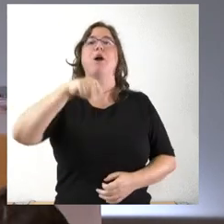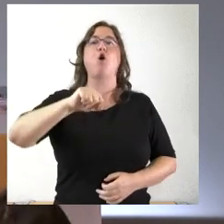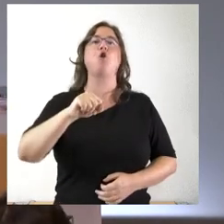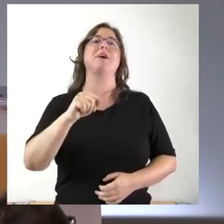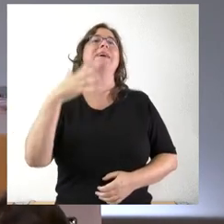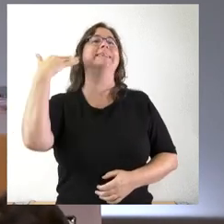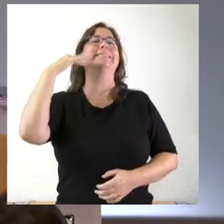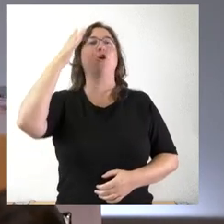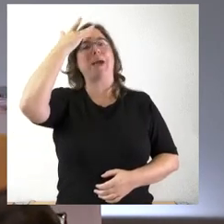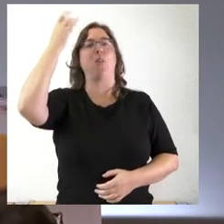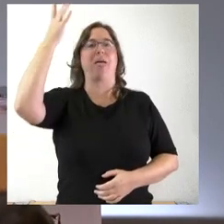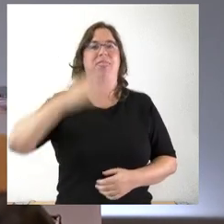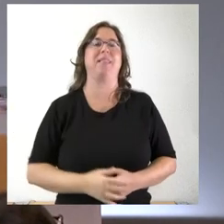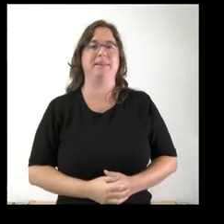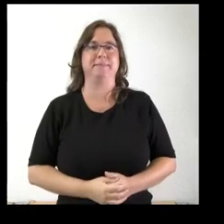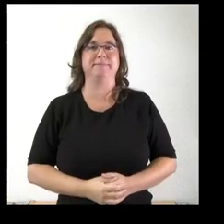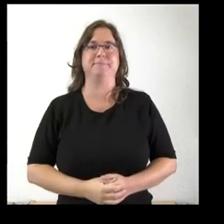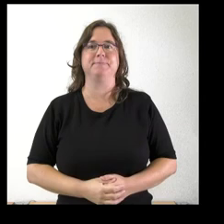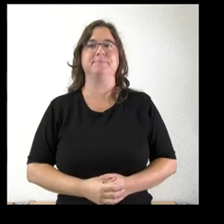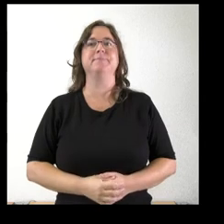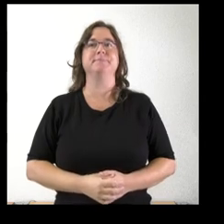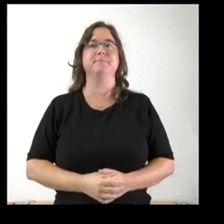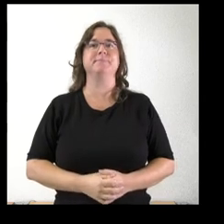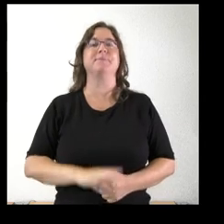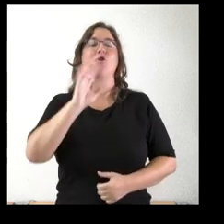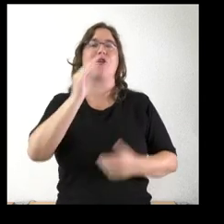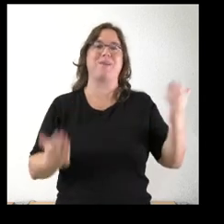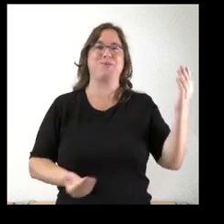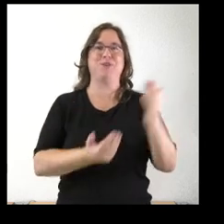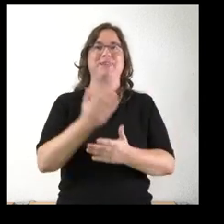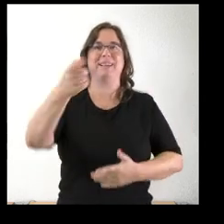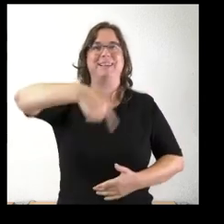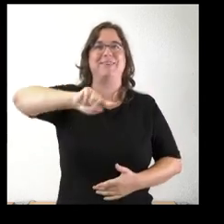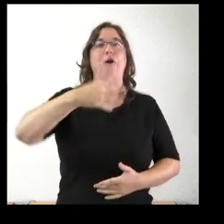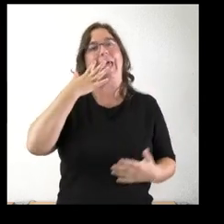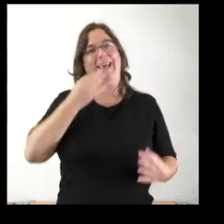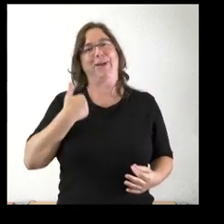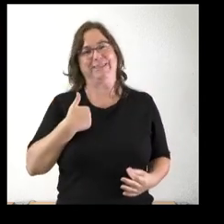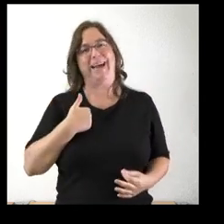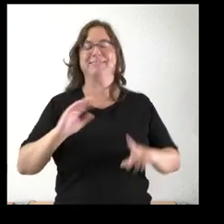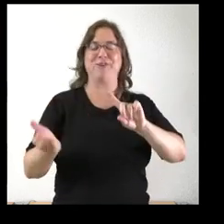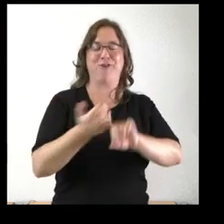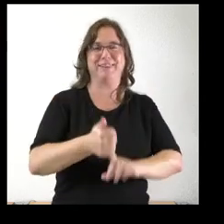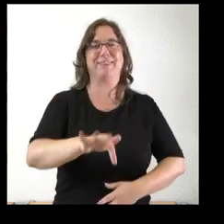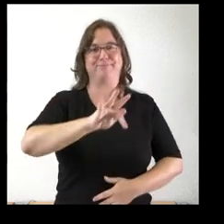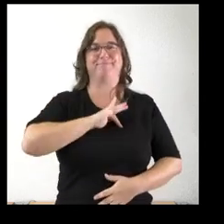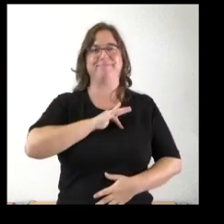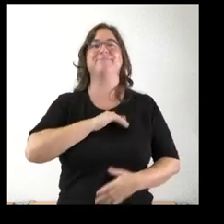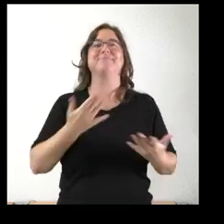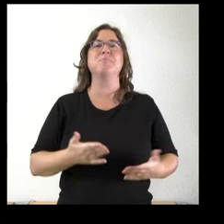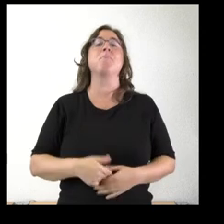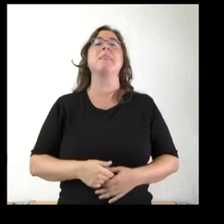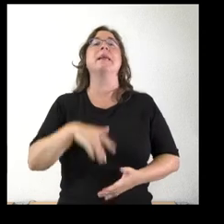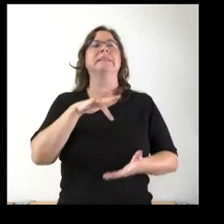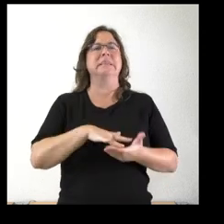Udaz. Begoña, adelante. Hola, muy buenos días a todos. Yo creo que ya sí que lo vamos a conseguir. Tras los